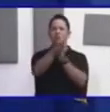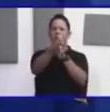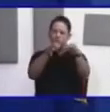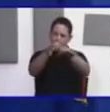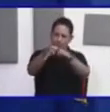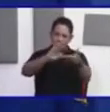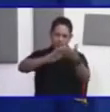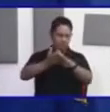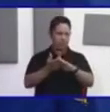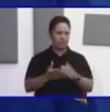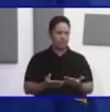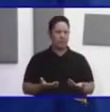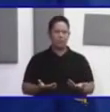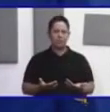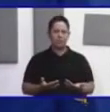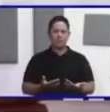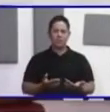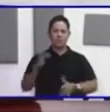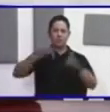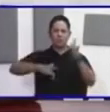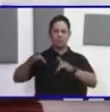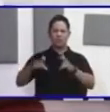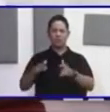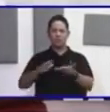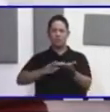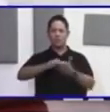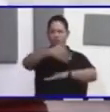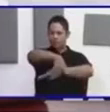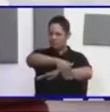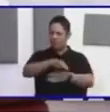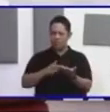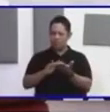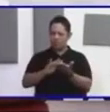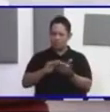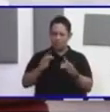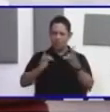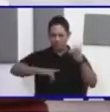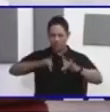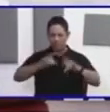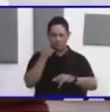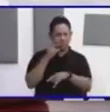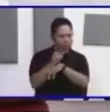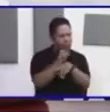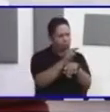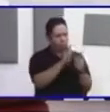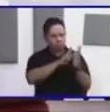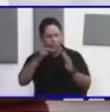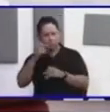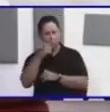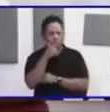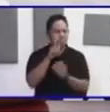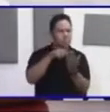comunidad qué encontró la Secretaría de Infraestructura cuando hacía, digamos, la supervisión técnica.